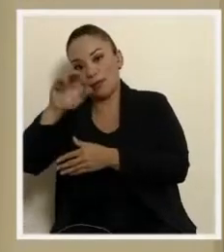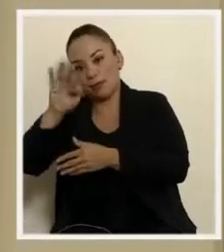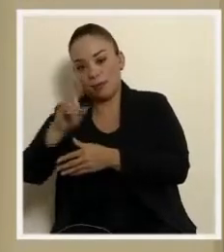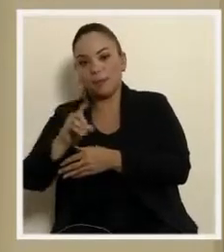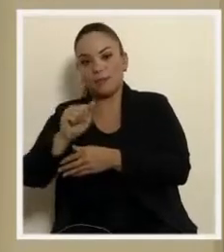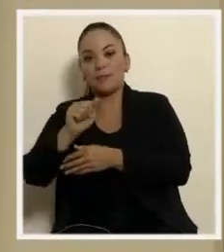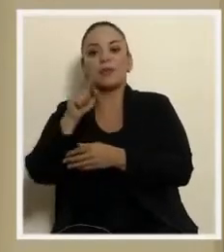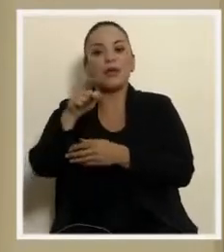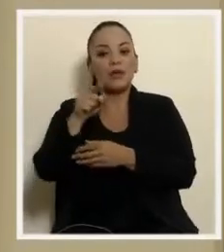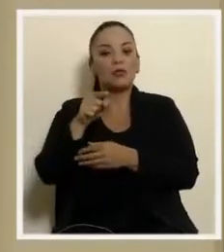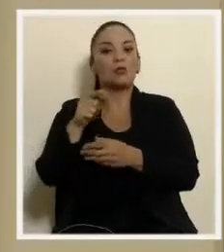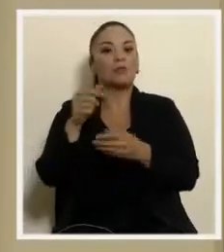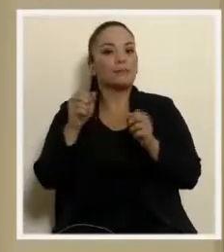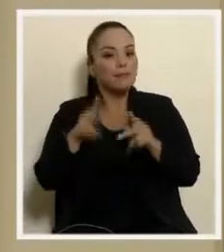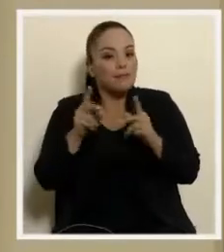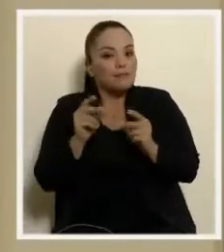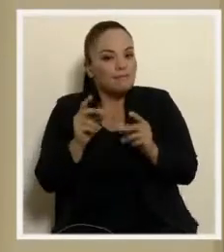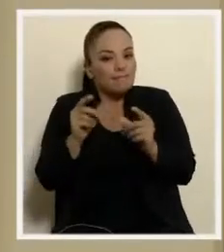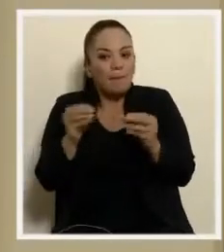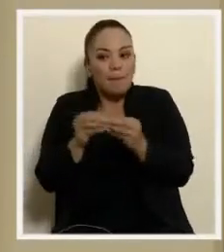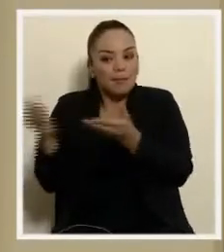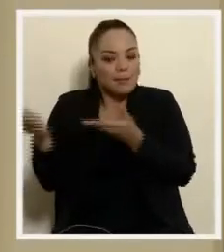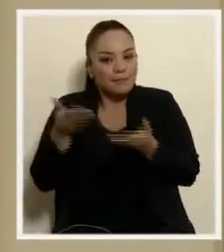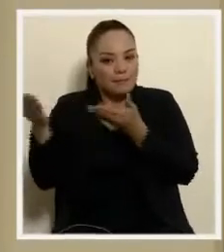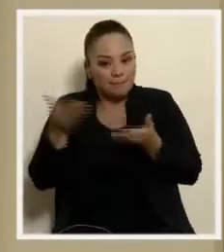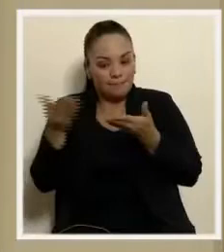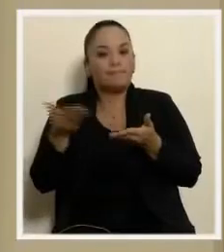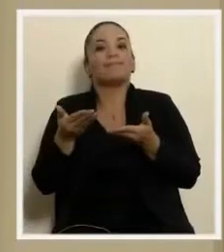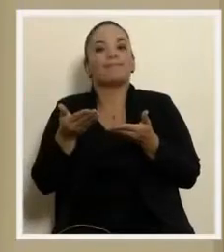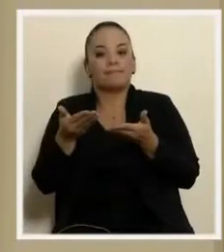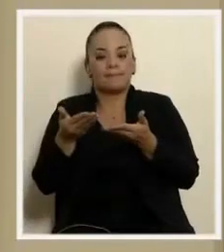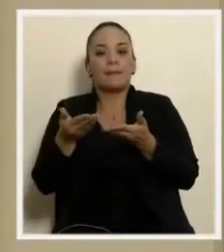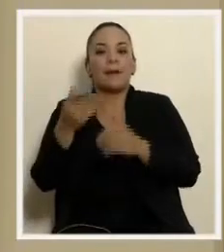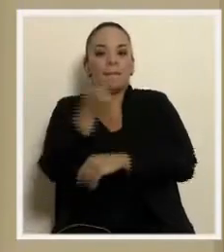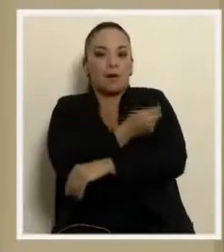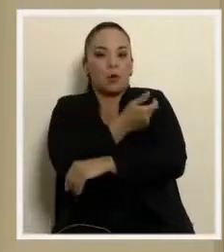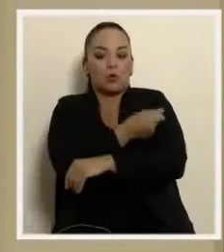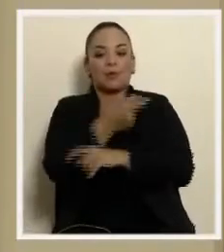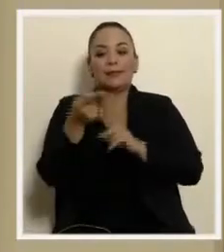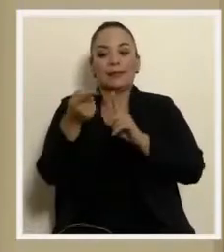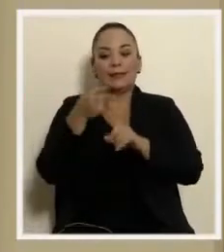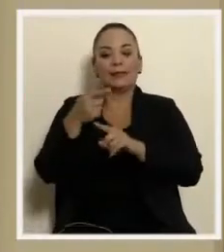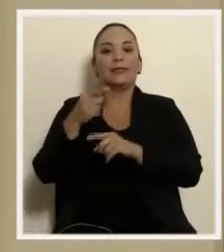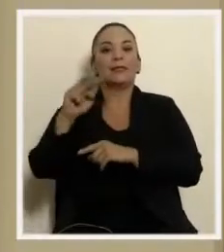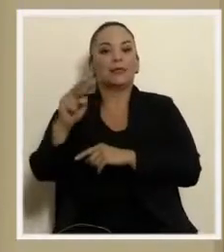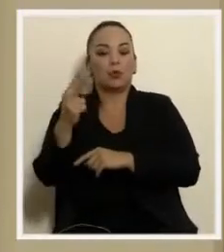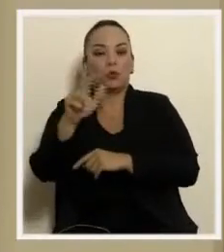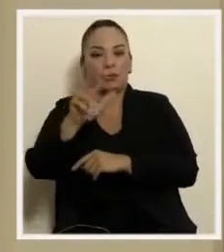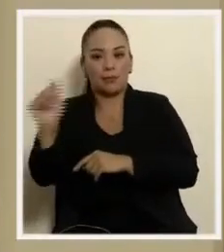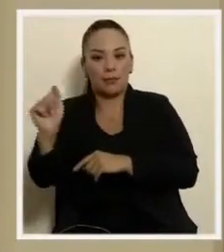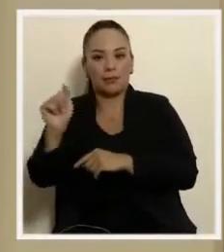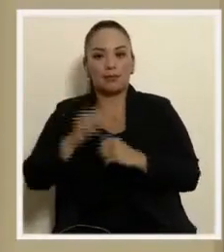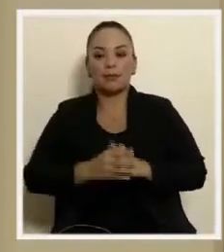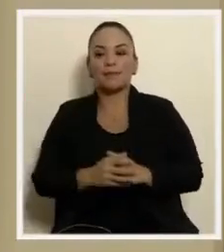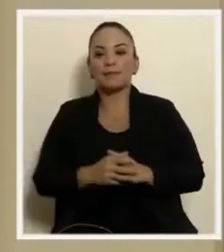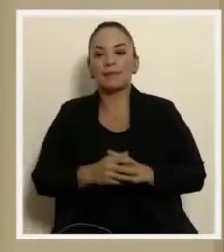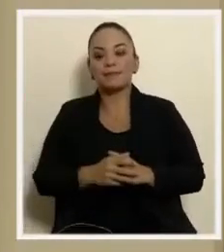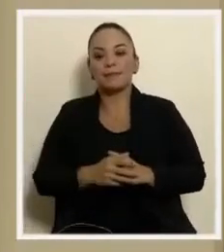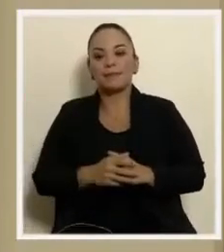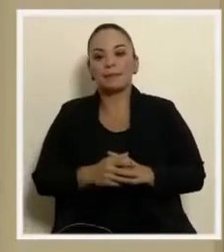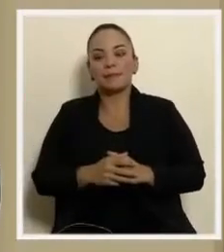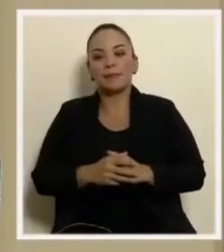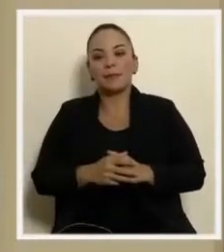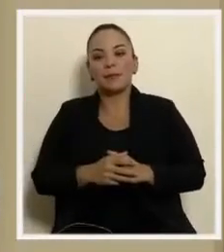acelerar el ingreso de vacunas a partir del segundo trimestre. Nada más